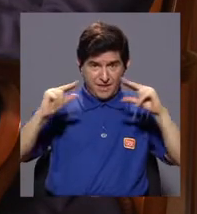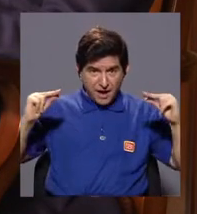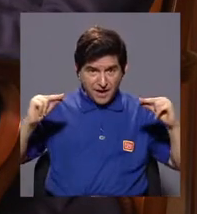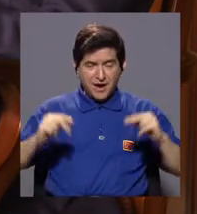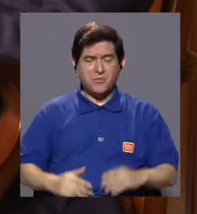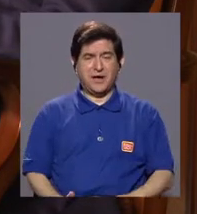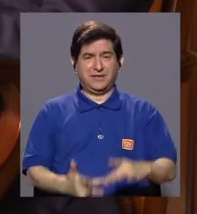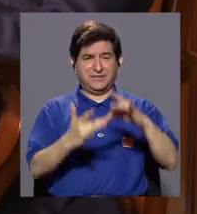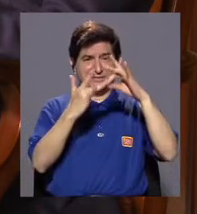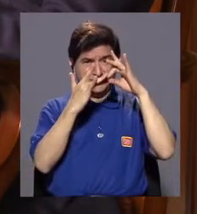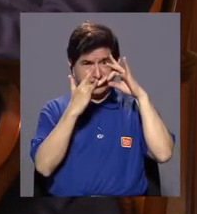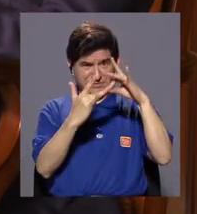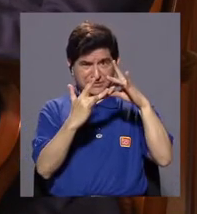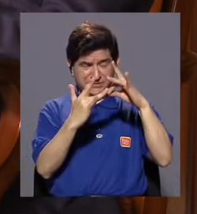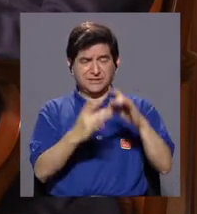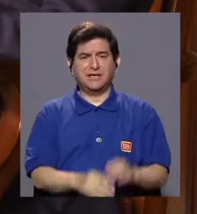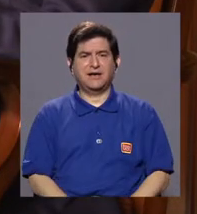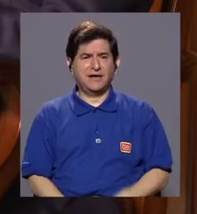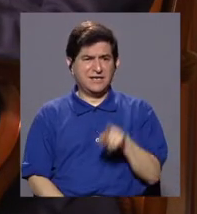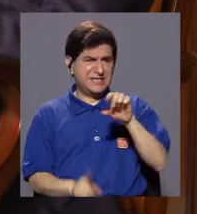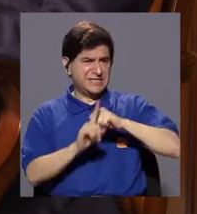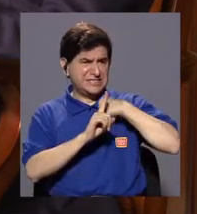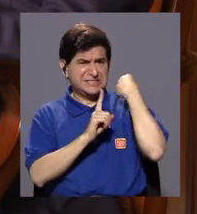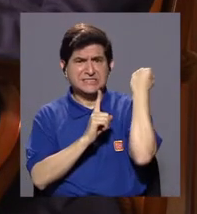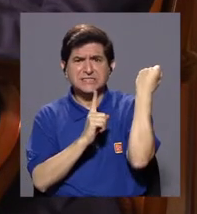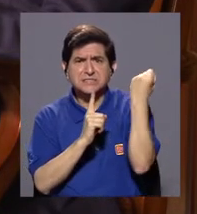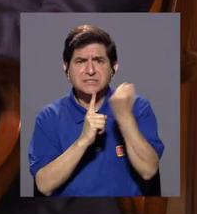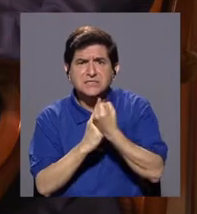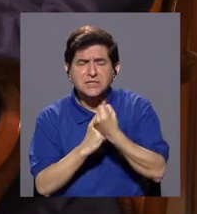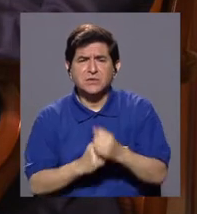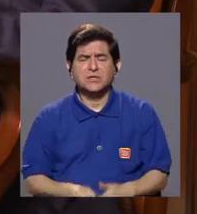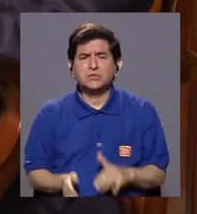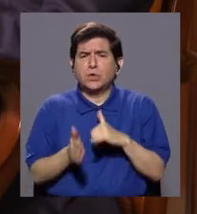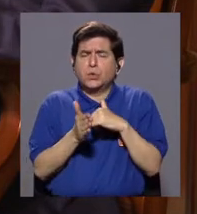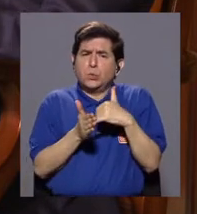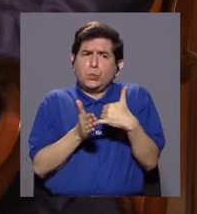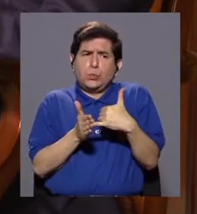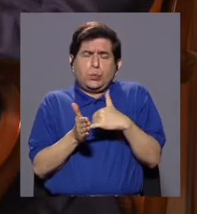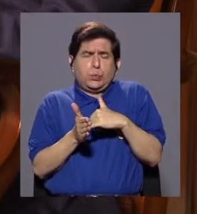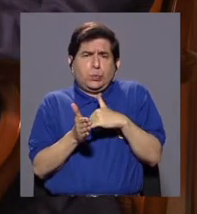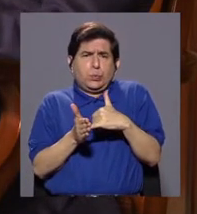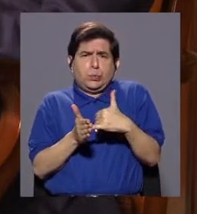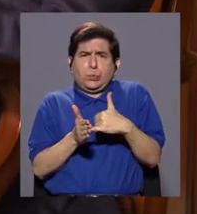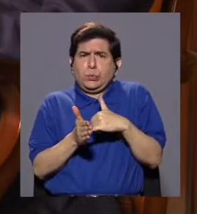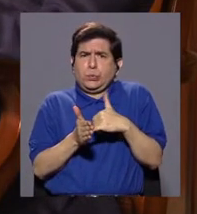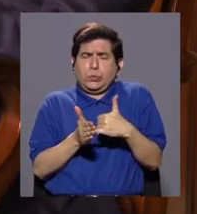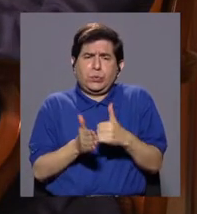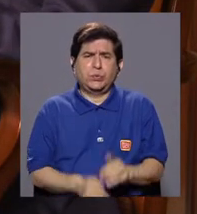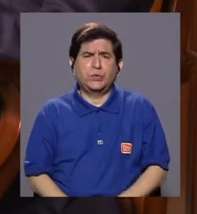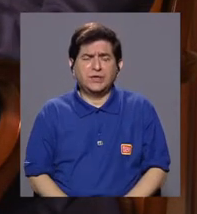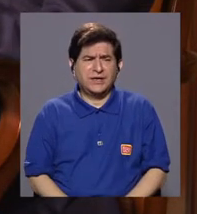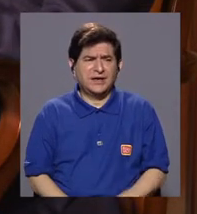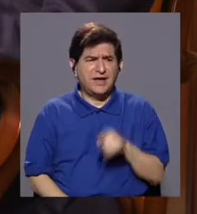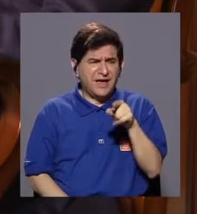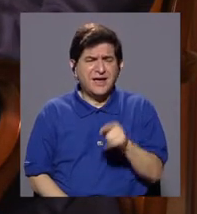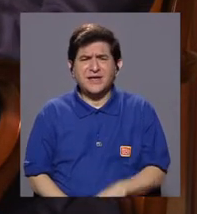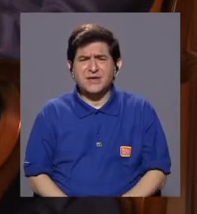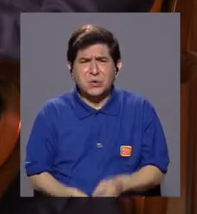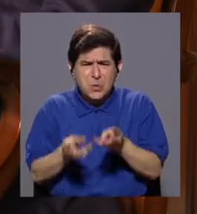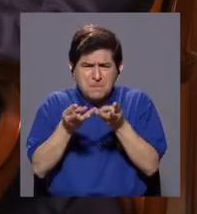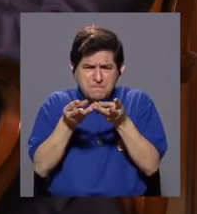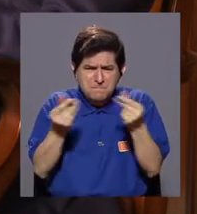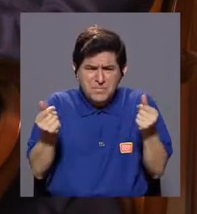Nicaragua, especialmente, tenemos una situación muy delicada que está